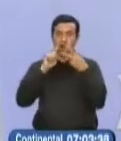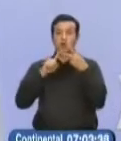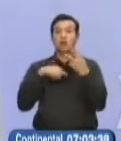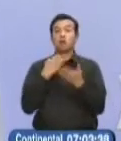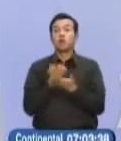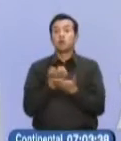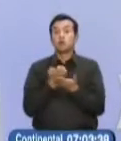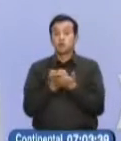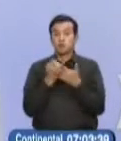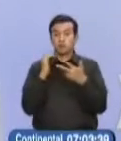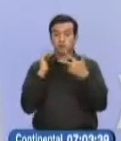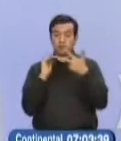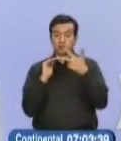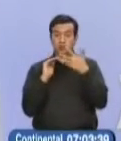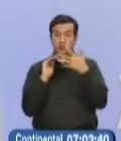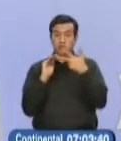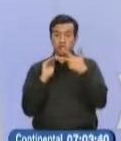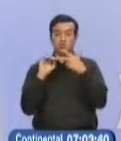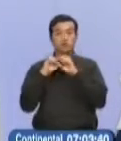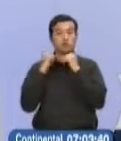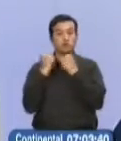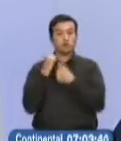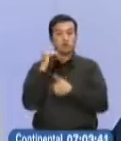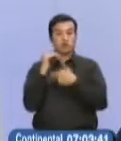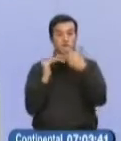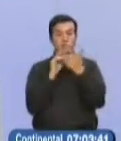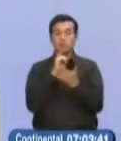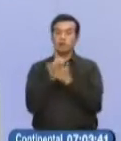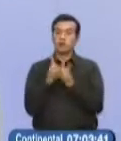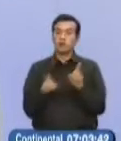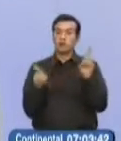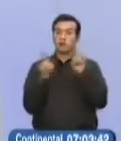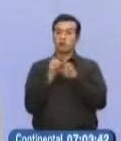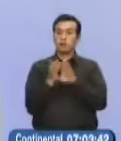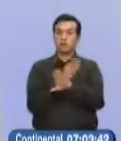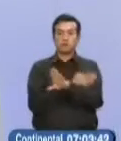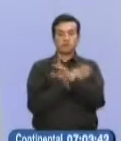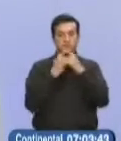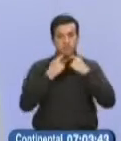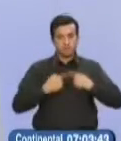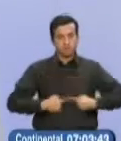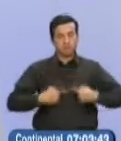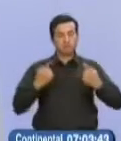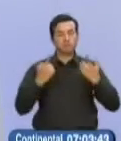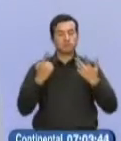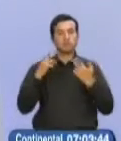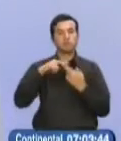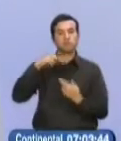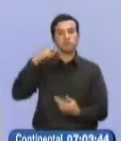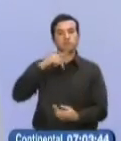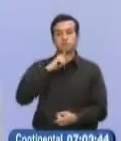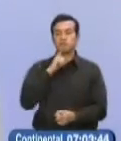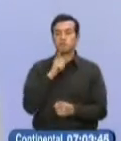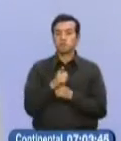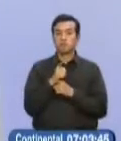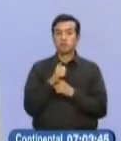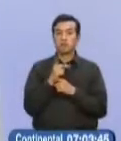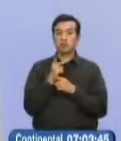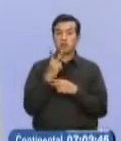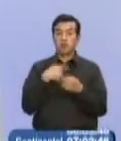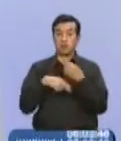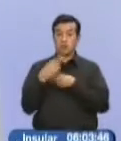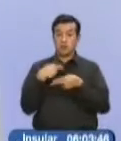económica y la parte social. En la parte económica tenemos unos datos aquí que acaban de ser publicados a nivel regional. El comercio